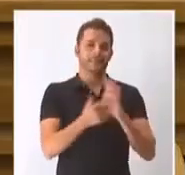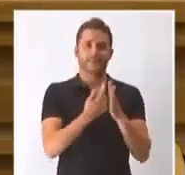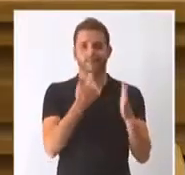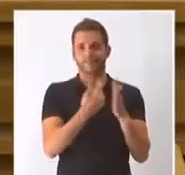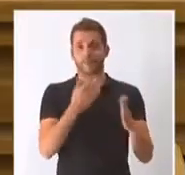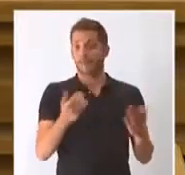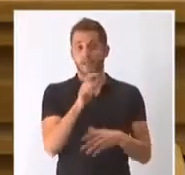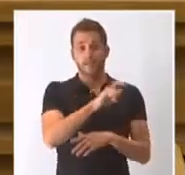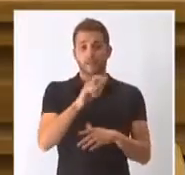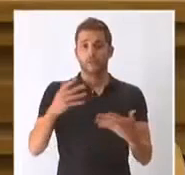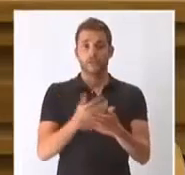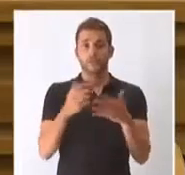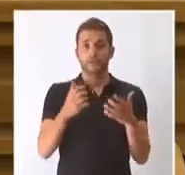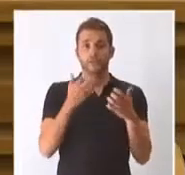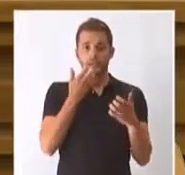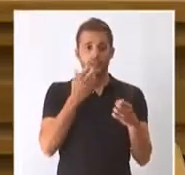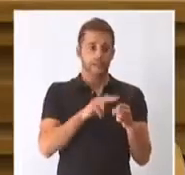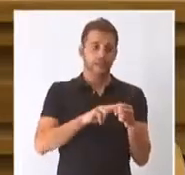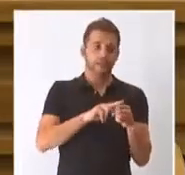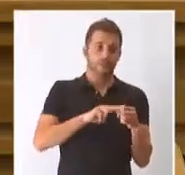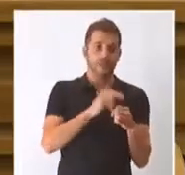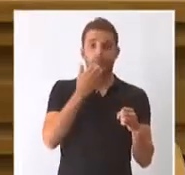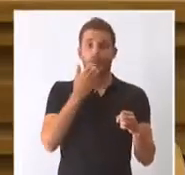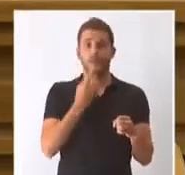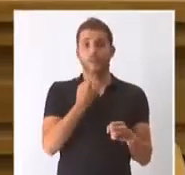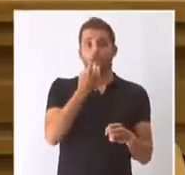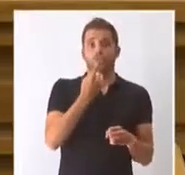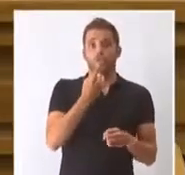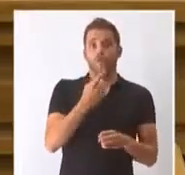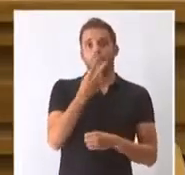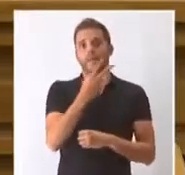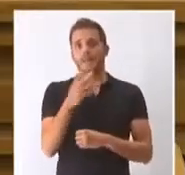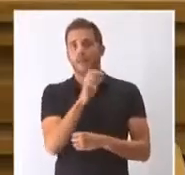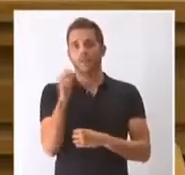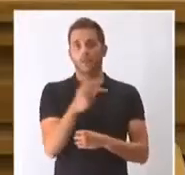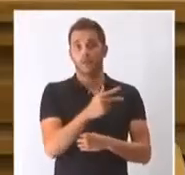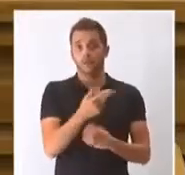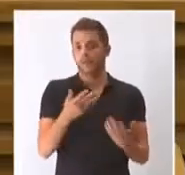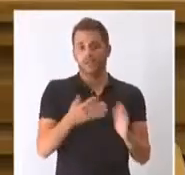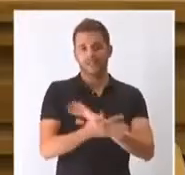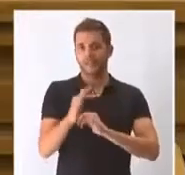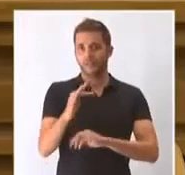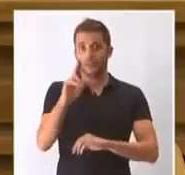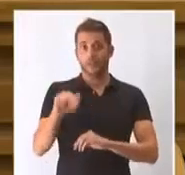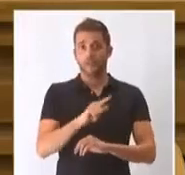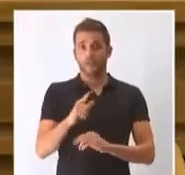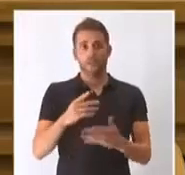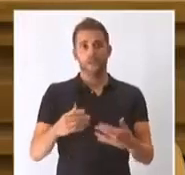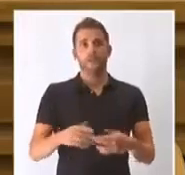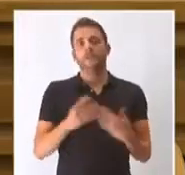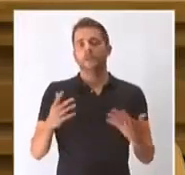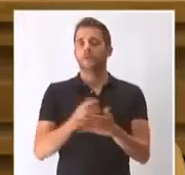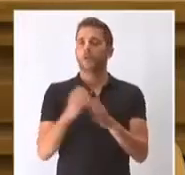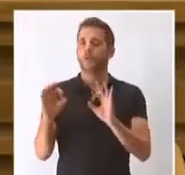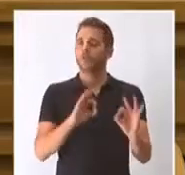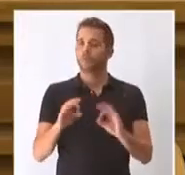sale ganando si un tomate termina valiendo 25 euros es todo dinero público yo creo que tiene que ser bien planteado